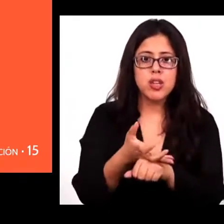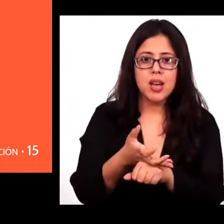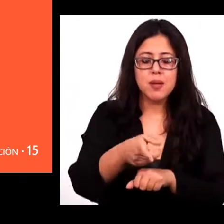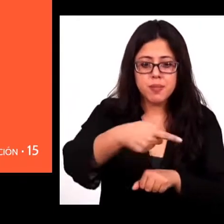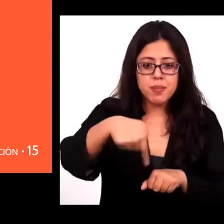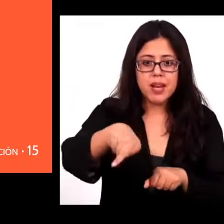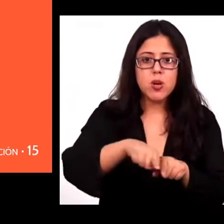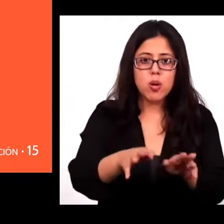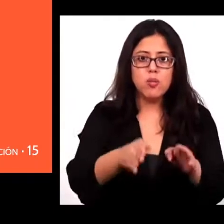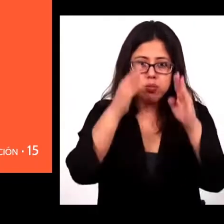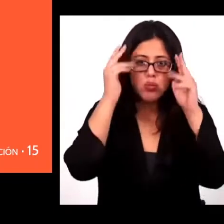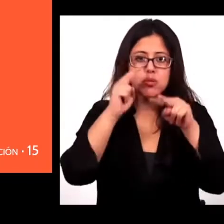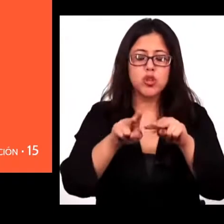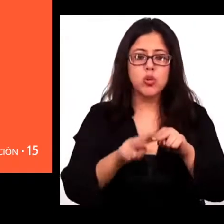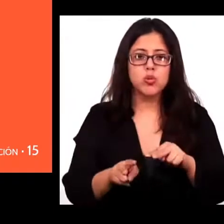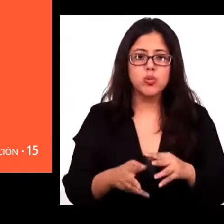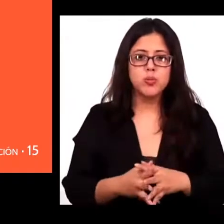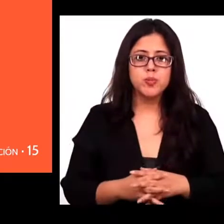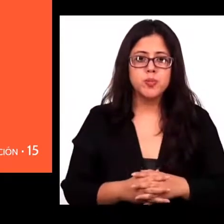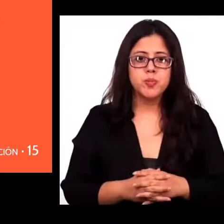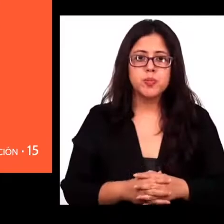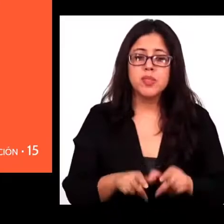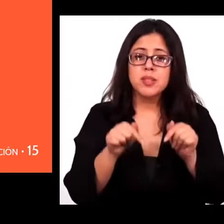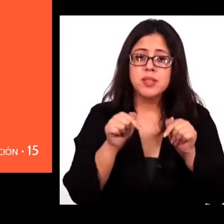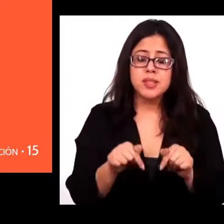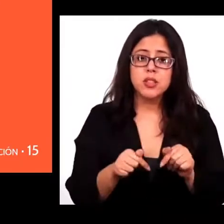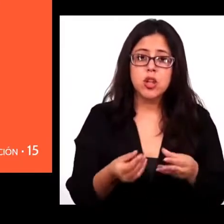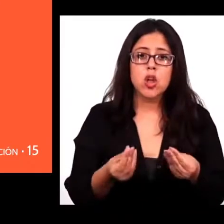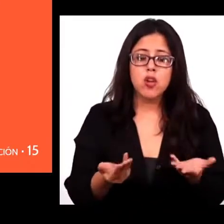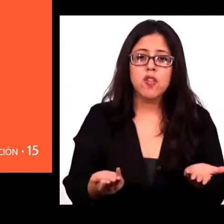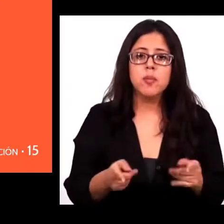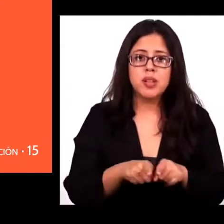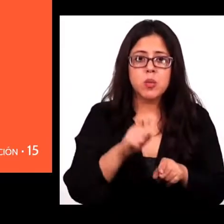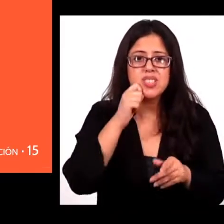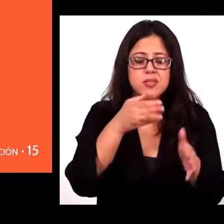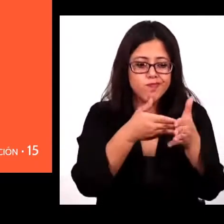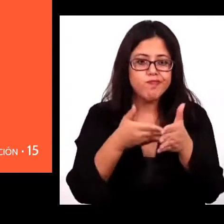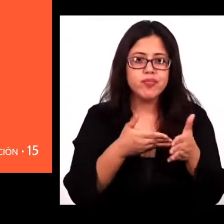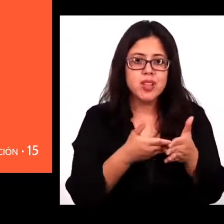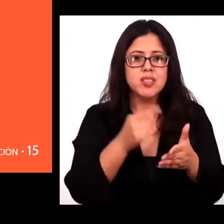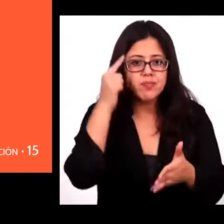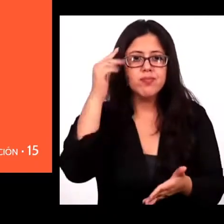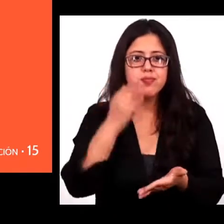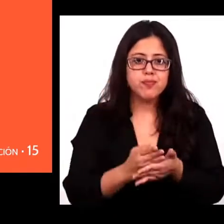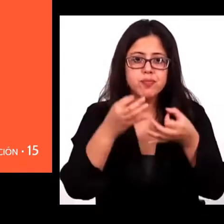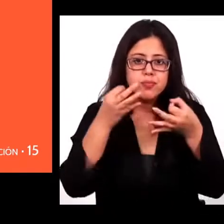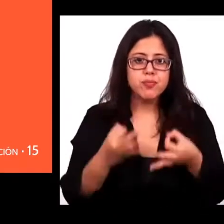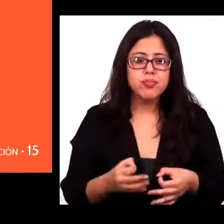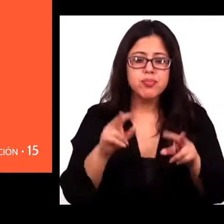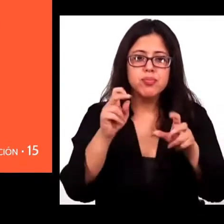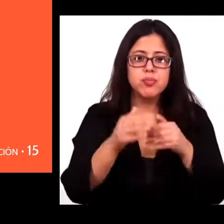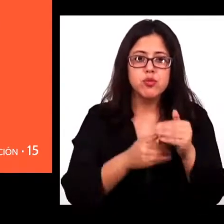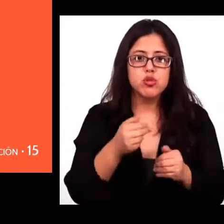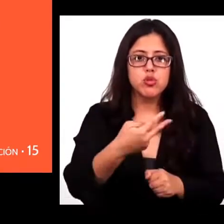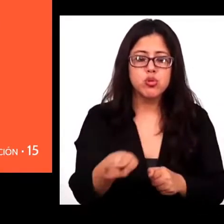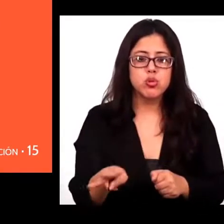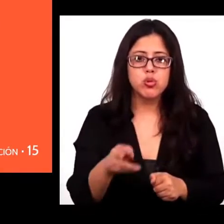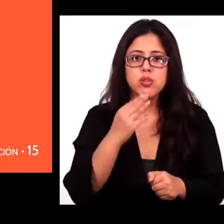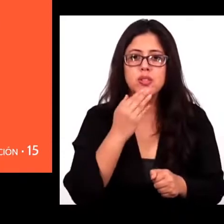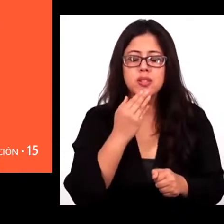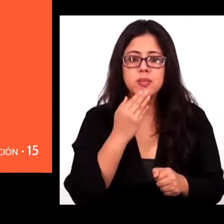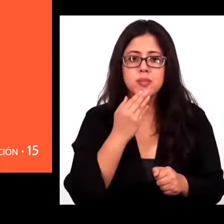atender su reparación. Esto evidentemente les impide tomar decisiones en relación con sus procesos e